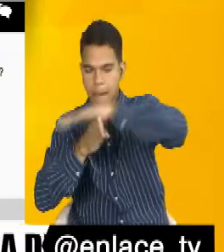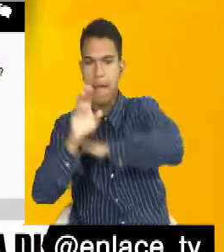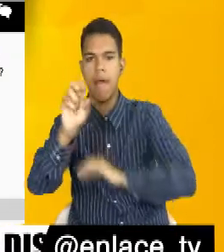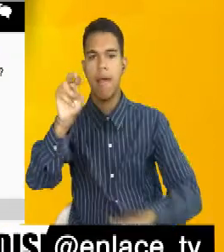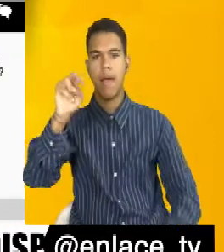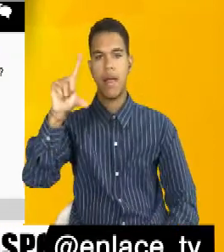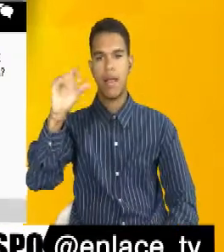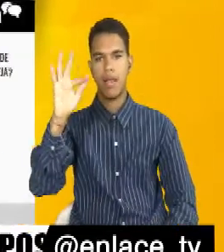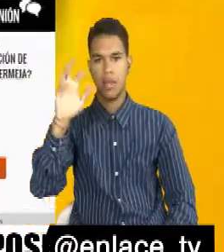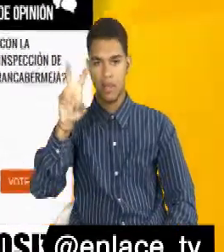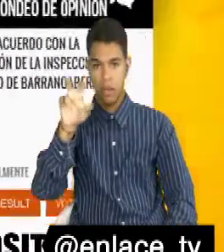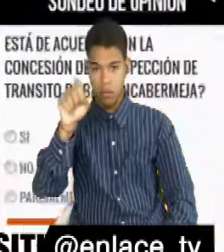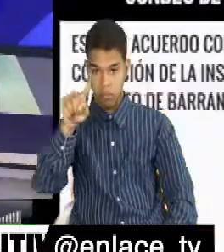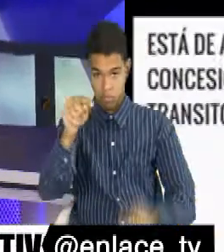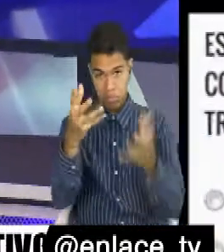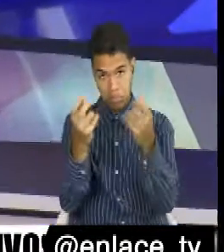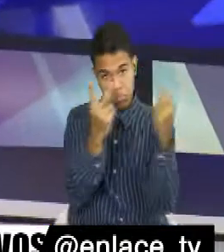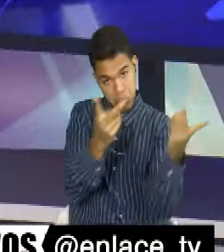www.enlacetelevisión.com. Visítenos.